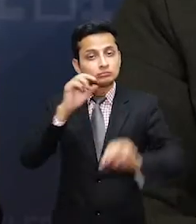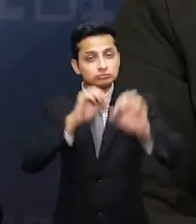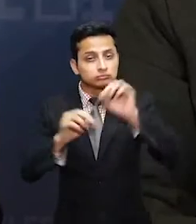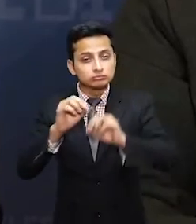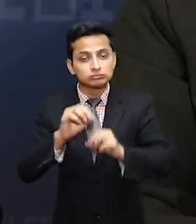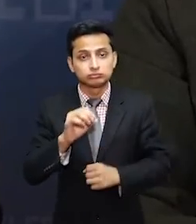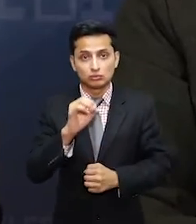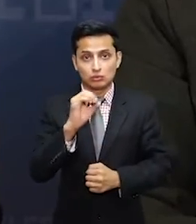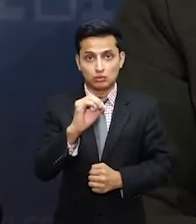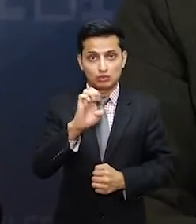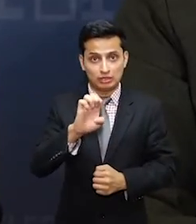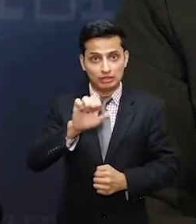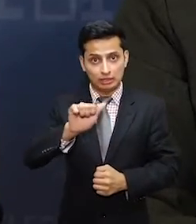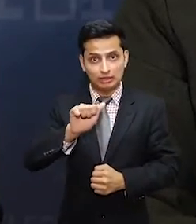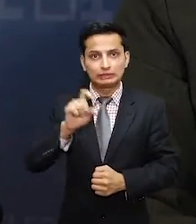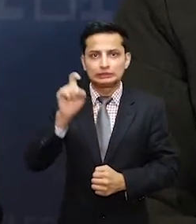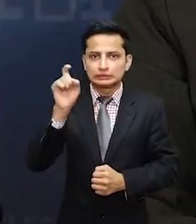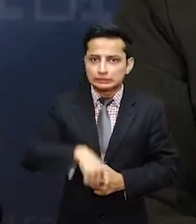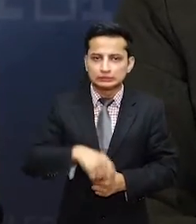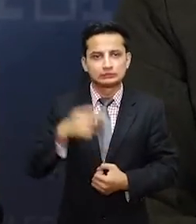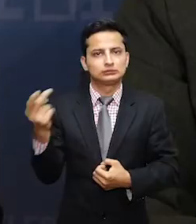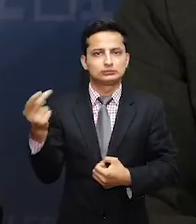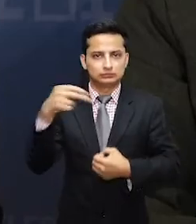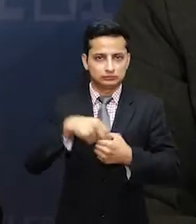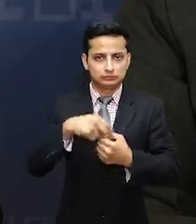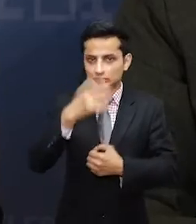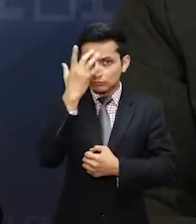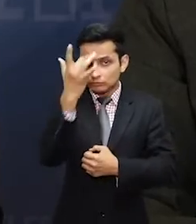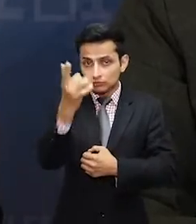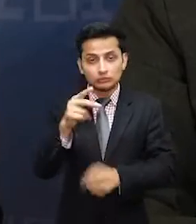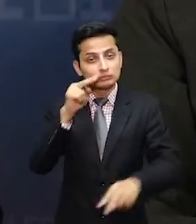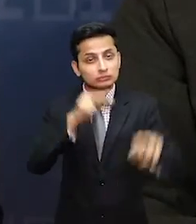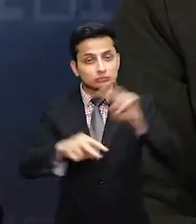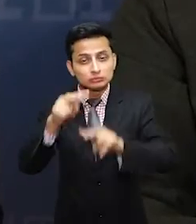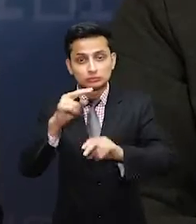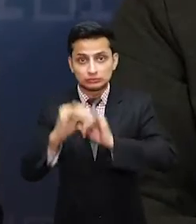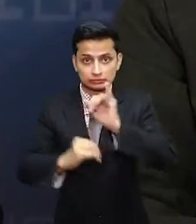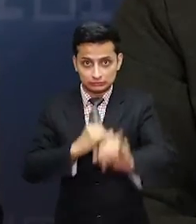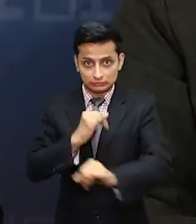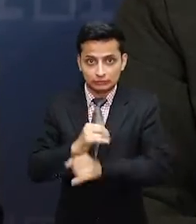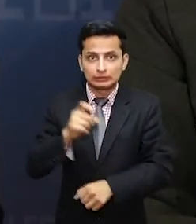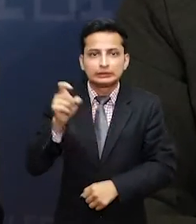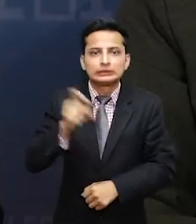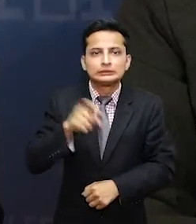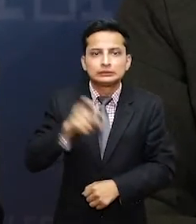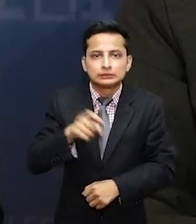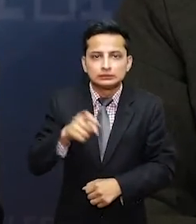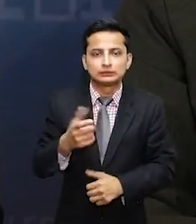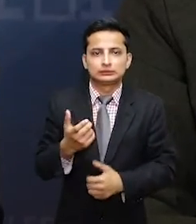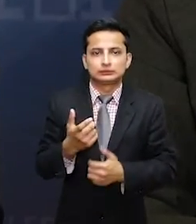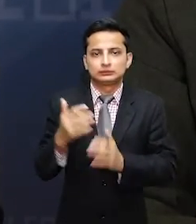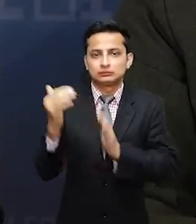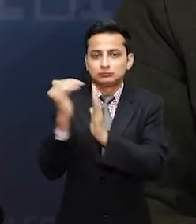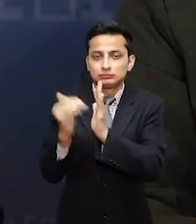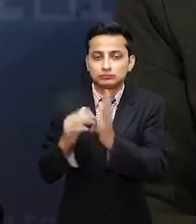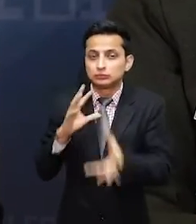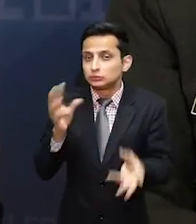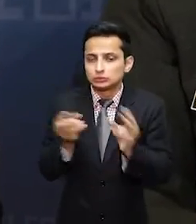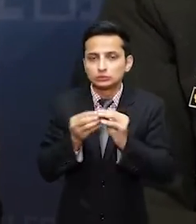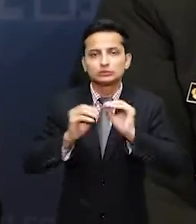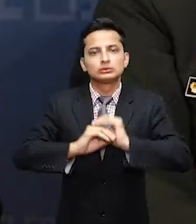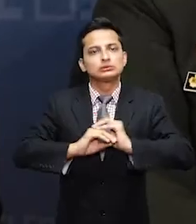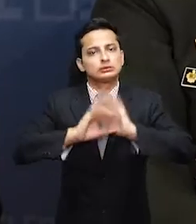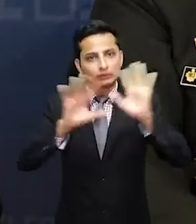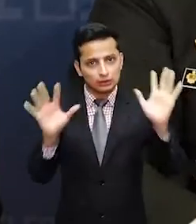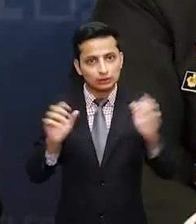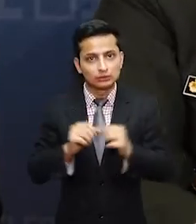OEA debe estar presente, porque para toda observación internacional deben estar las reglas